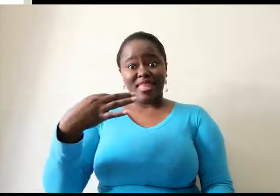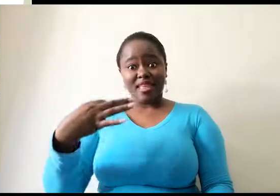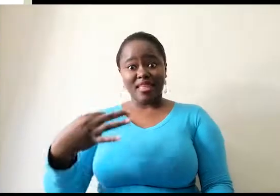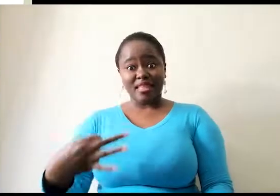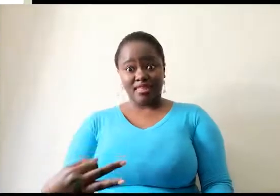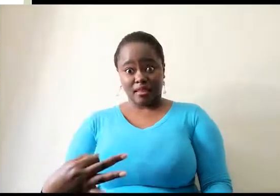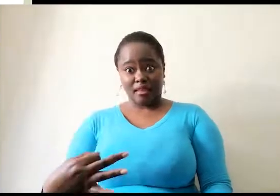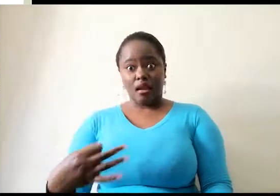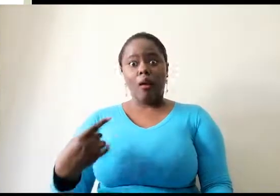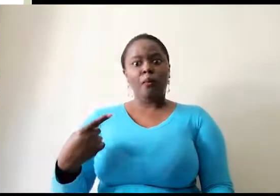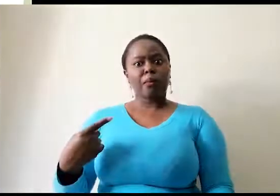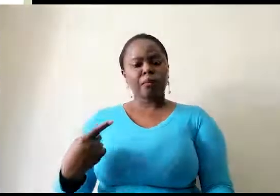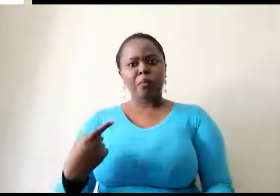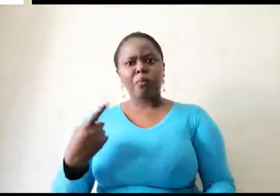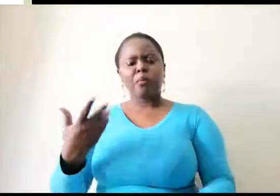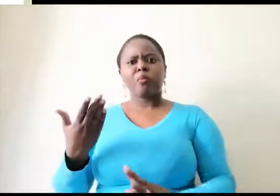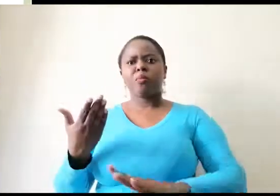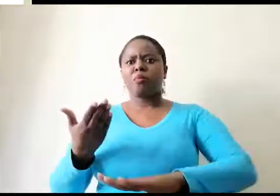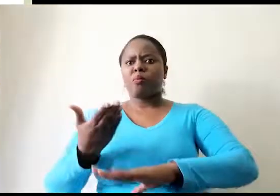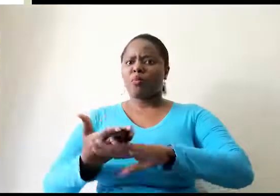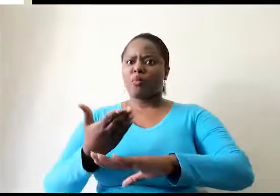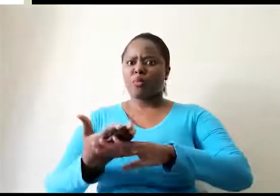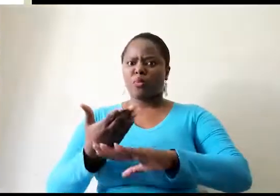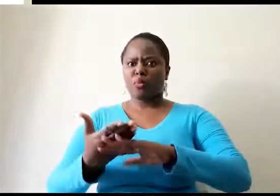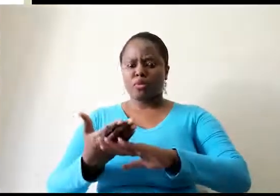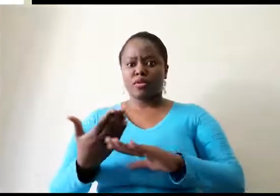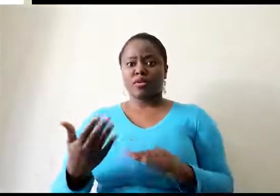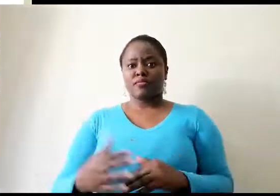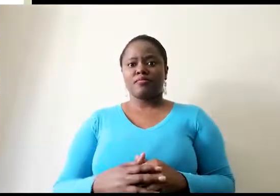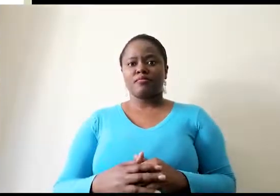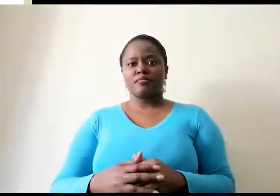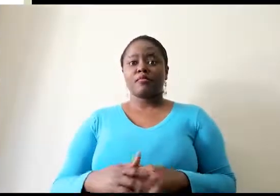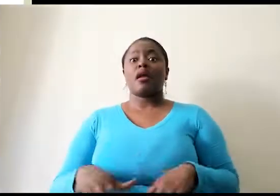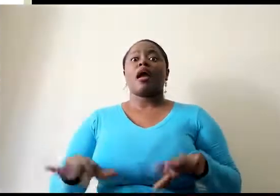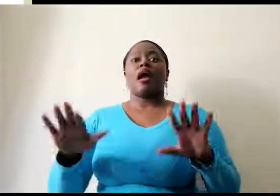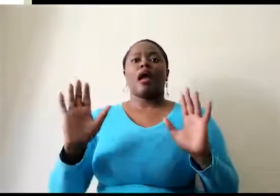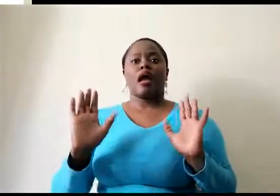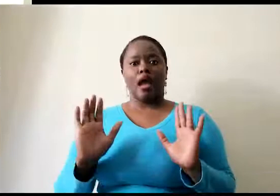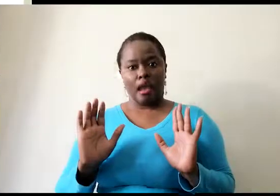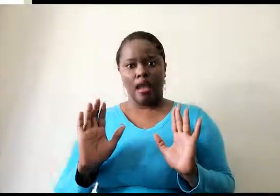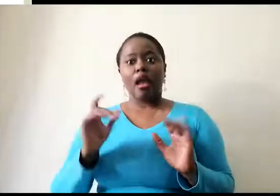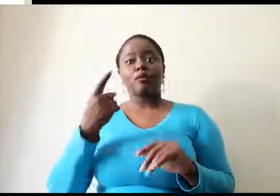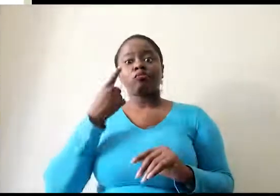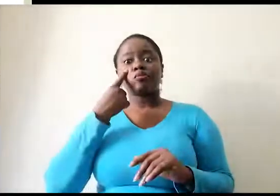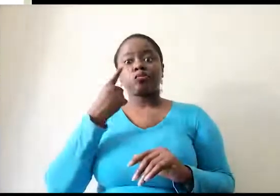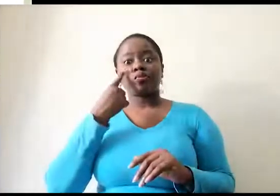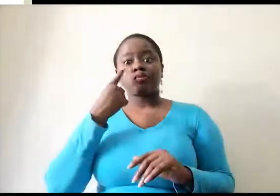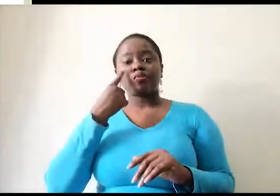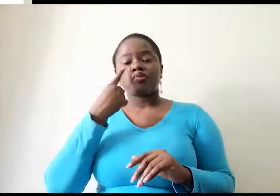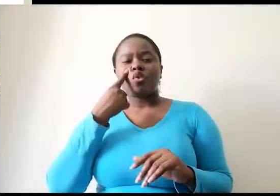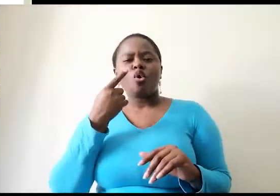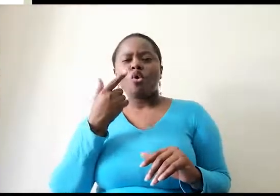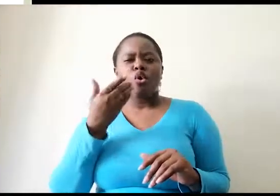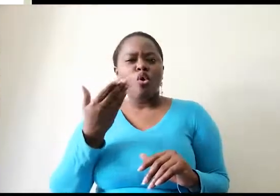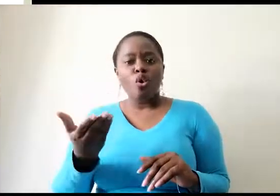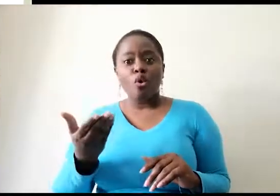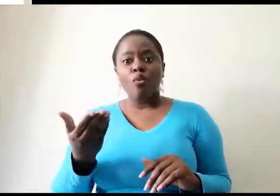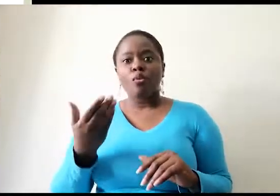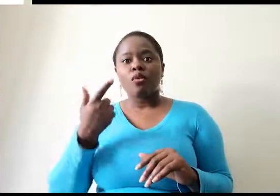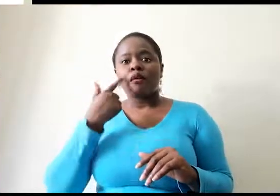ética o esta propuesta filosófica propone alcanzar o